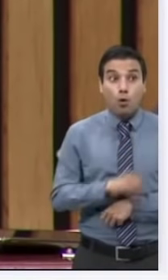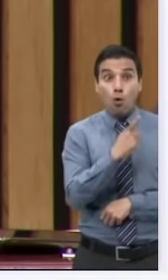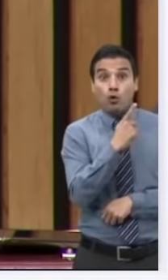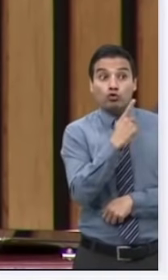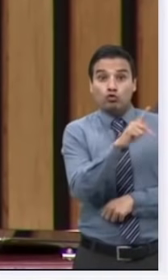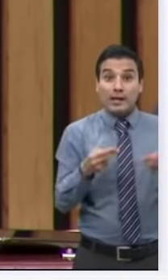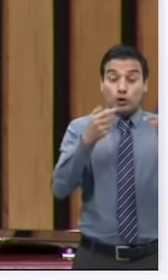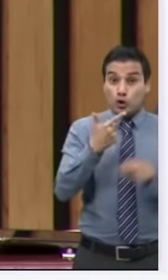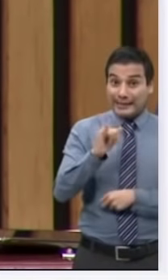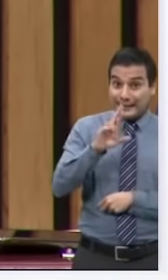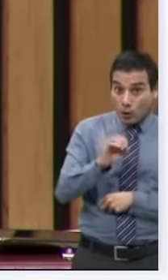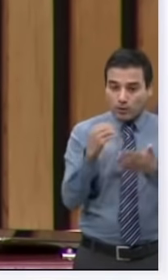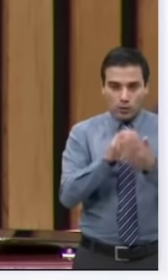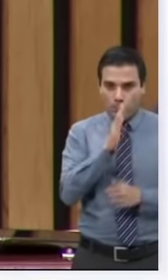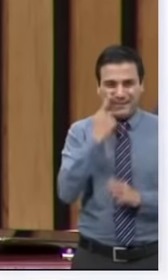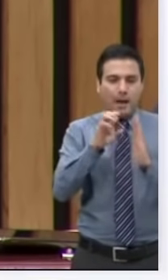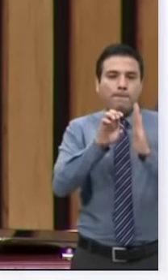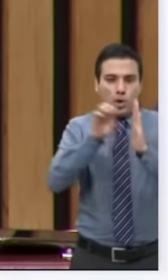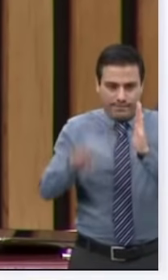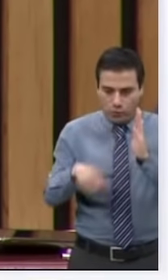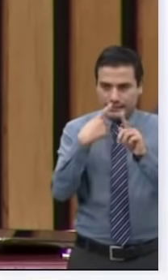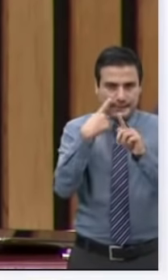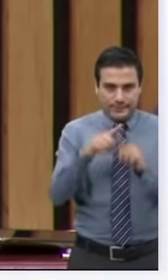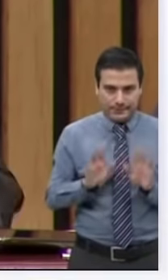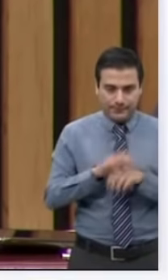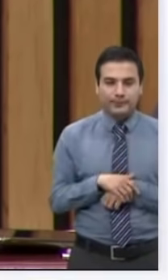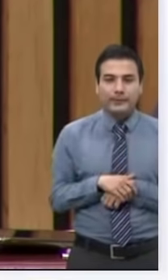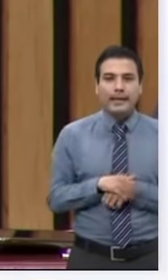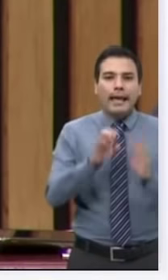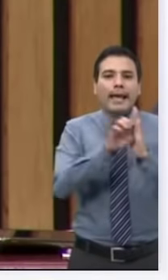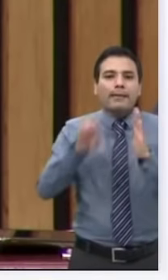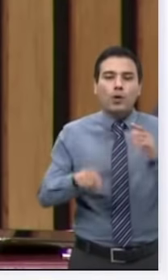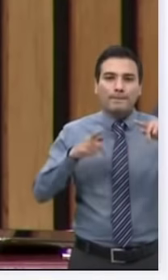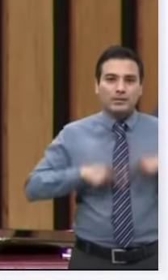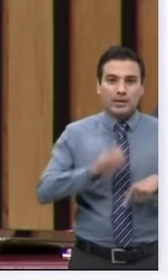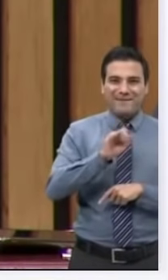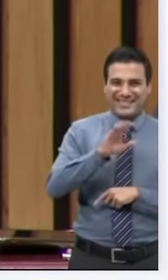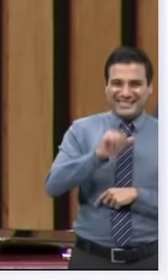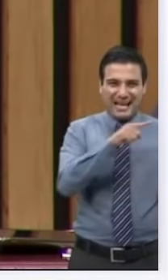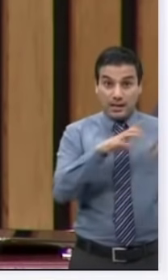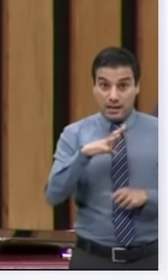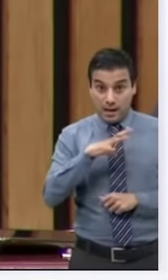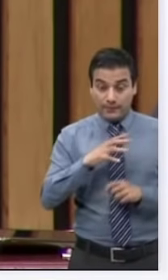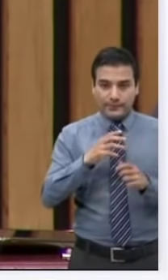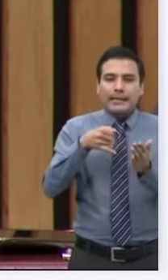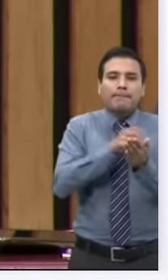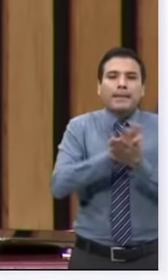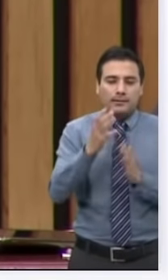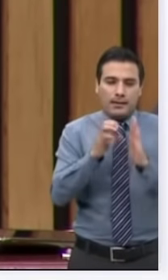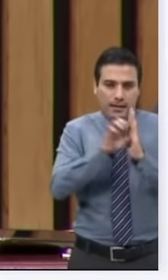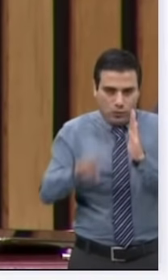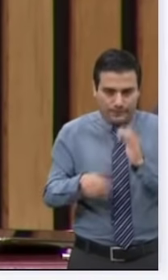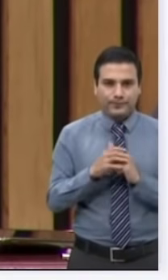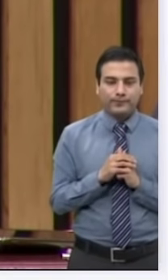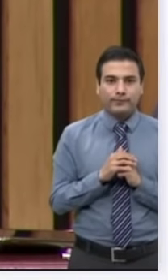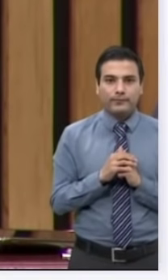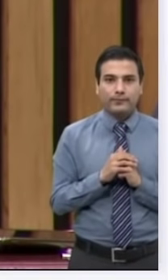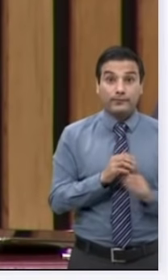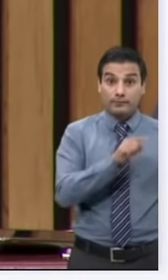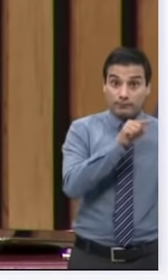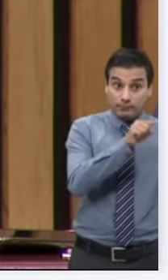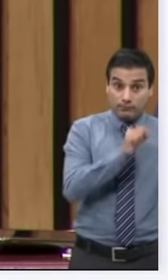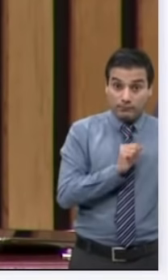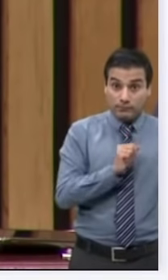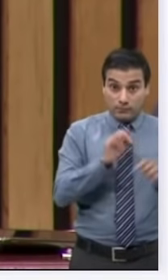negocio pongo distintos ejemplos si la persona física con actividad empresarial tiene una imprenta no es válido